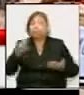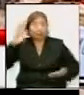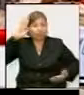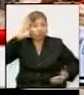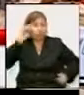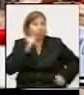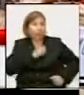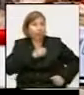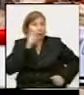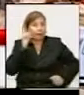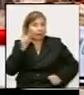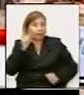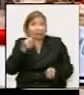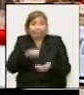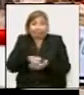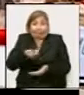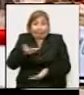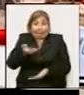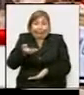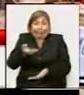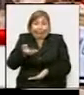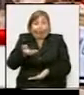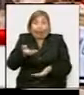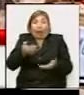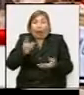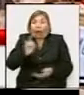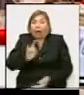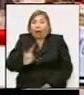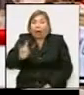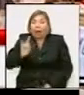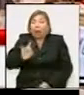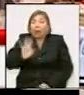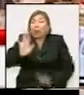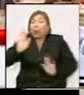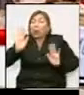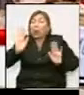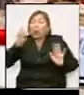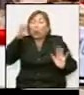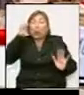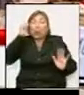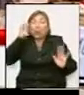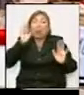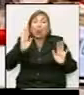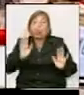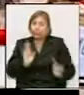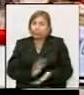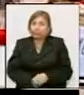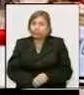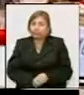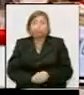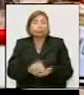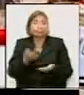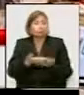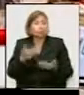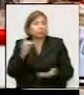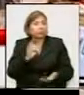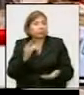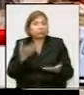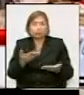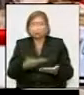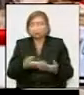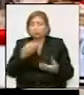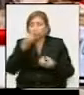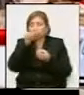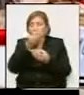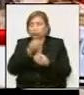sin embargo ellos habían comprado y lo estaban usando a su real saber y entender bajo un procedimiento que para el que respecto al cual solo rendían cuentas